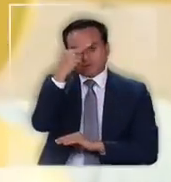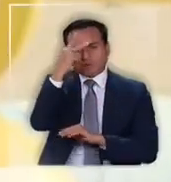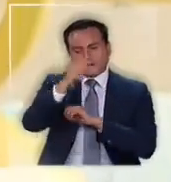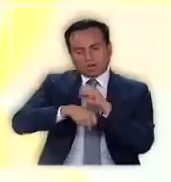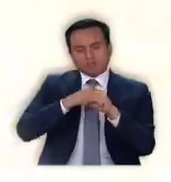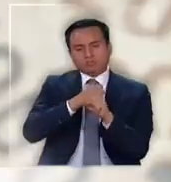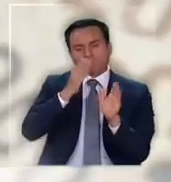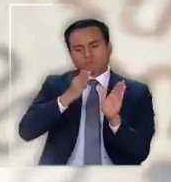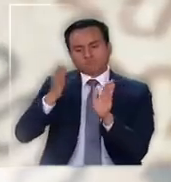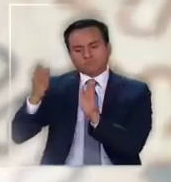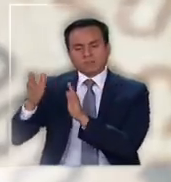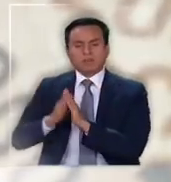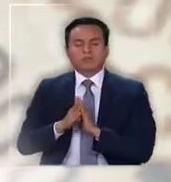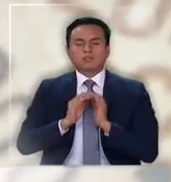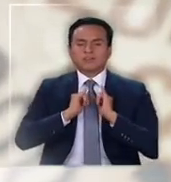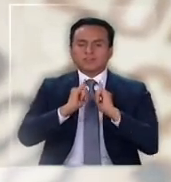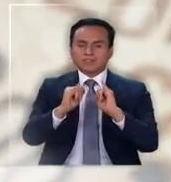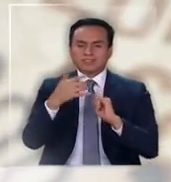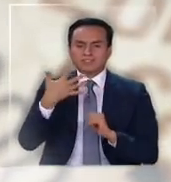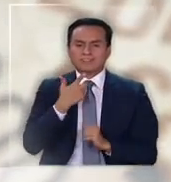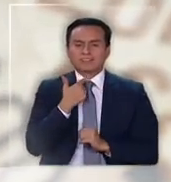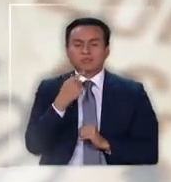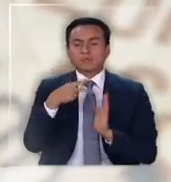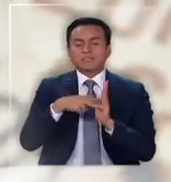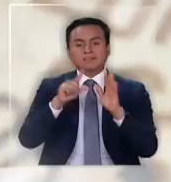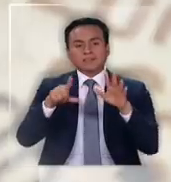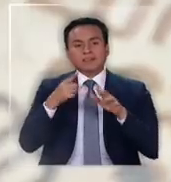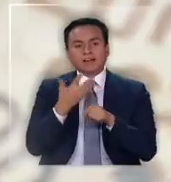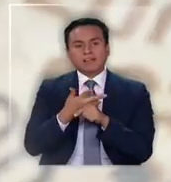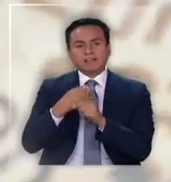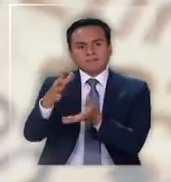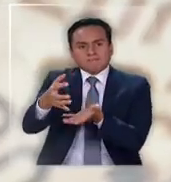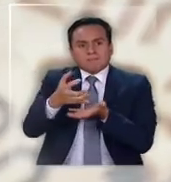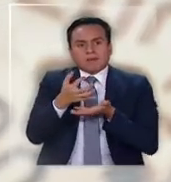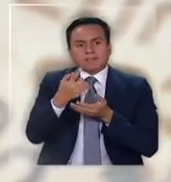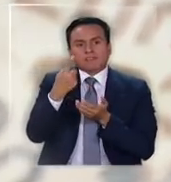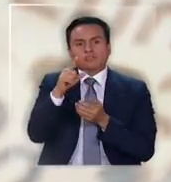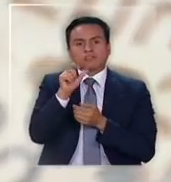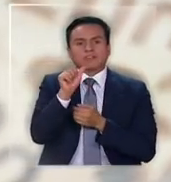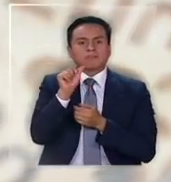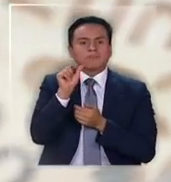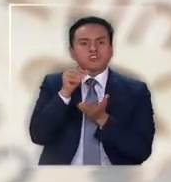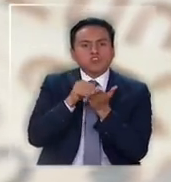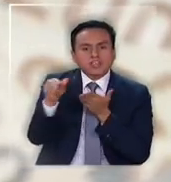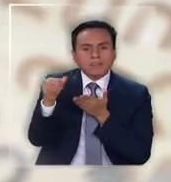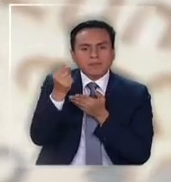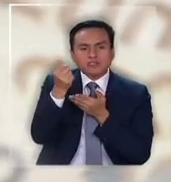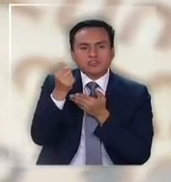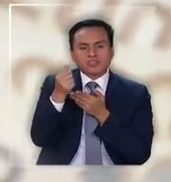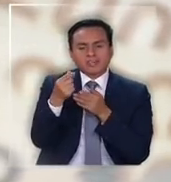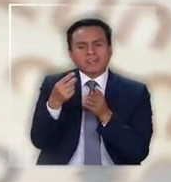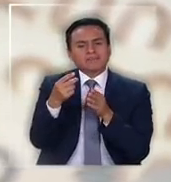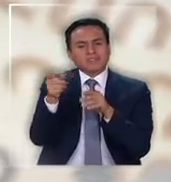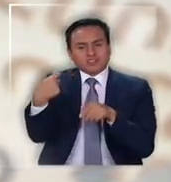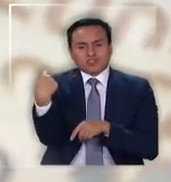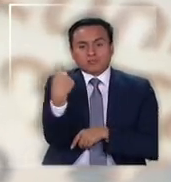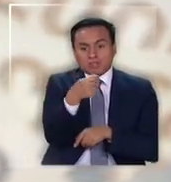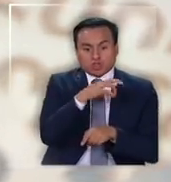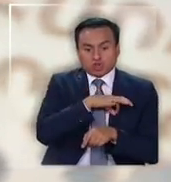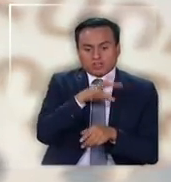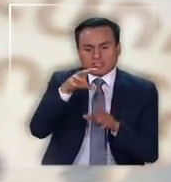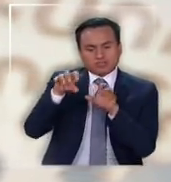cada año. Otro dato interesante es que si en 2017 se recaudaron más de 160 millones de pesos por retenciones de pensión,